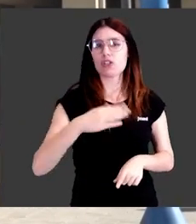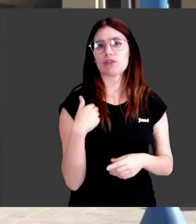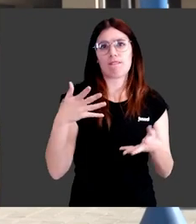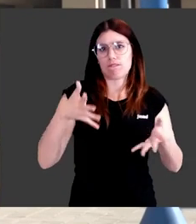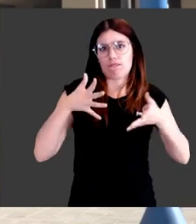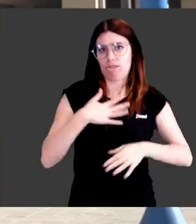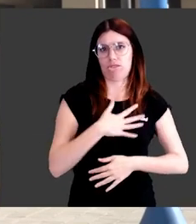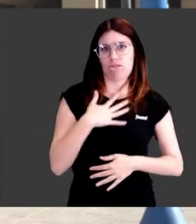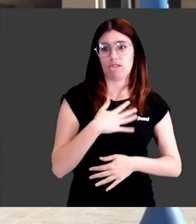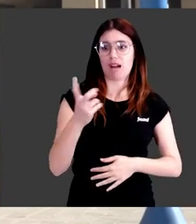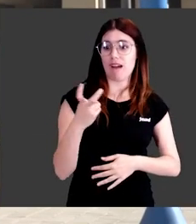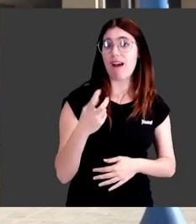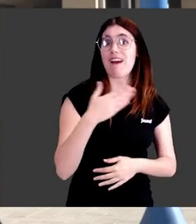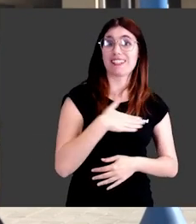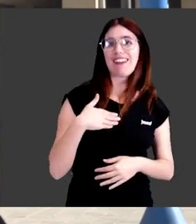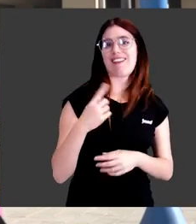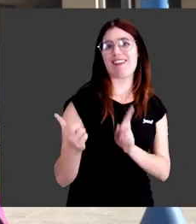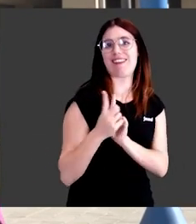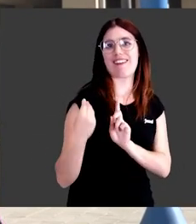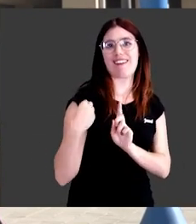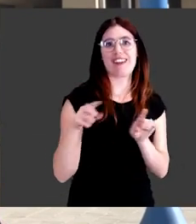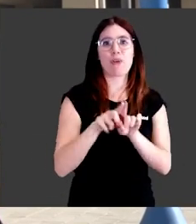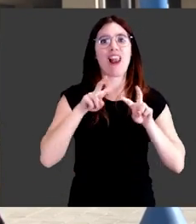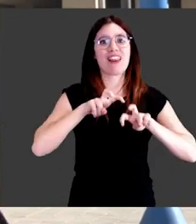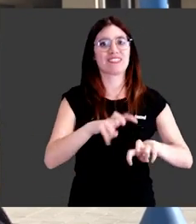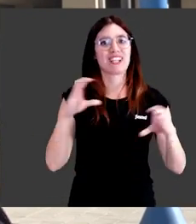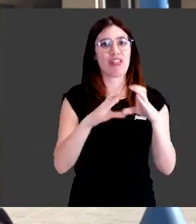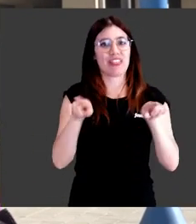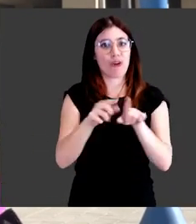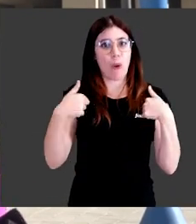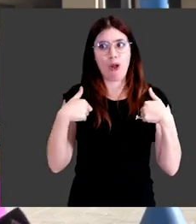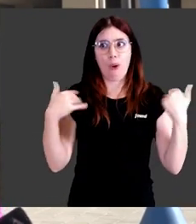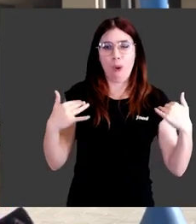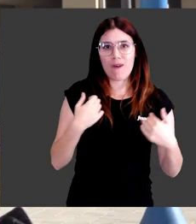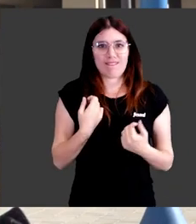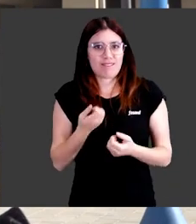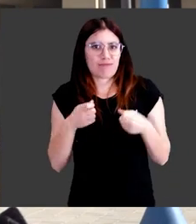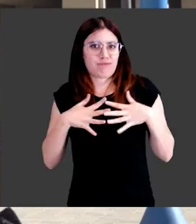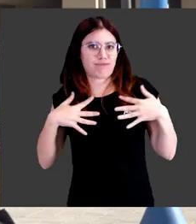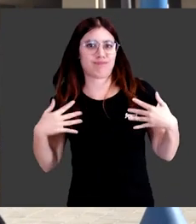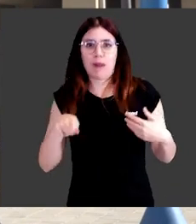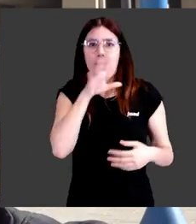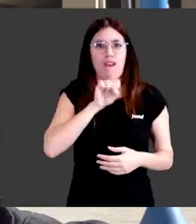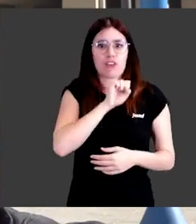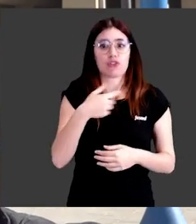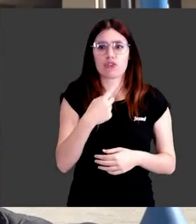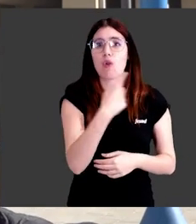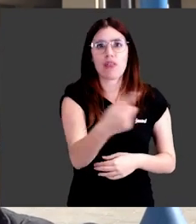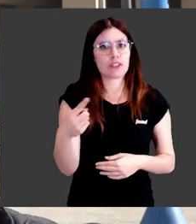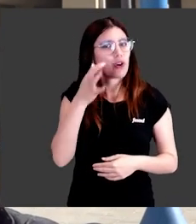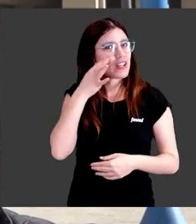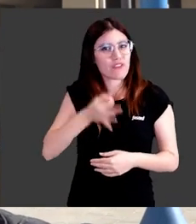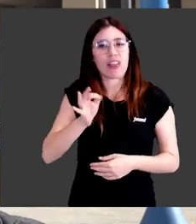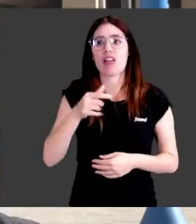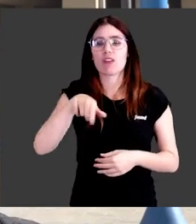encantados. Y muchos me han venido a decir que quieren ser científicos y quieren hacer el trabajo que hago yo. Entonces claro, esto es magnífico. Se lo he dicho a